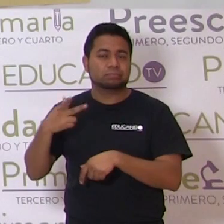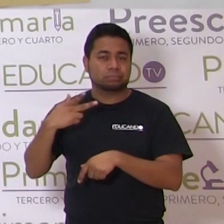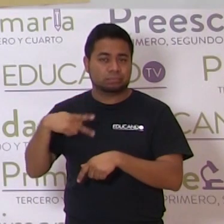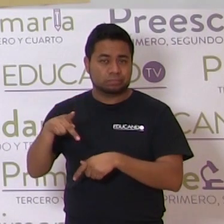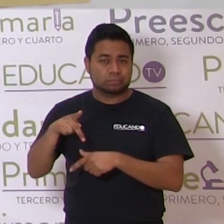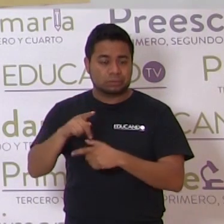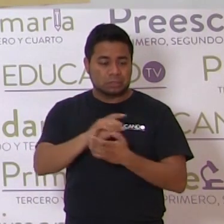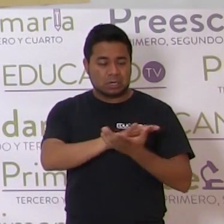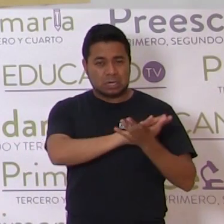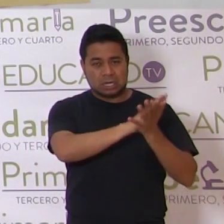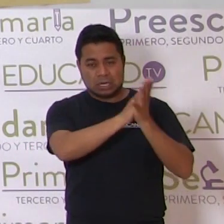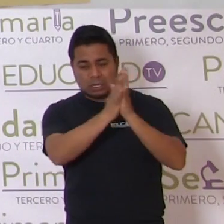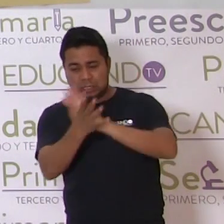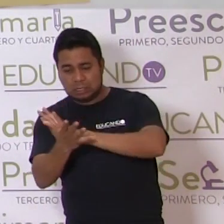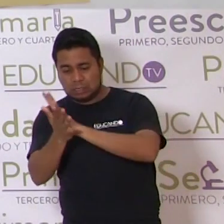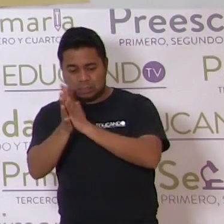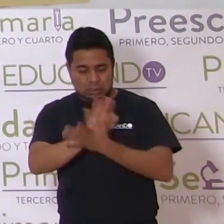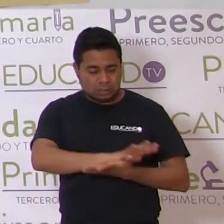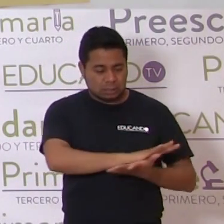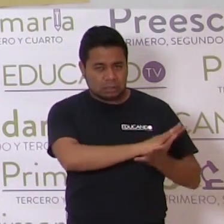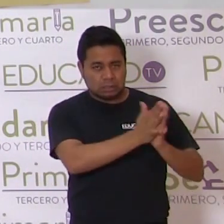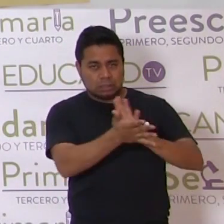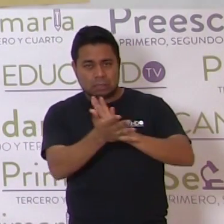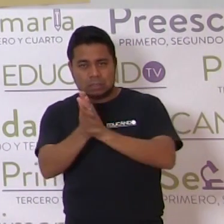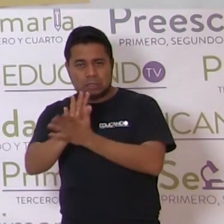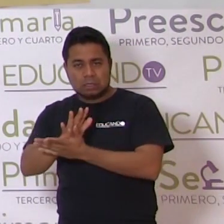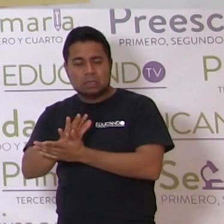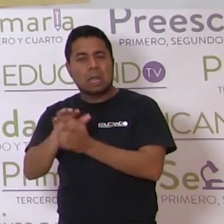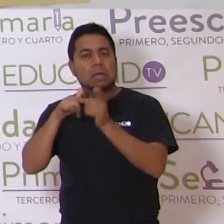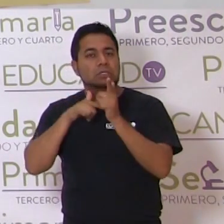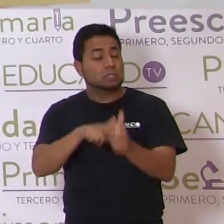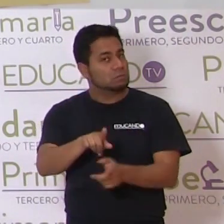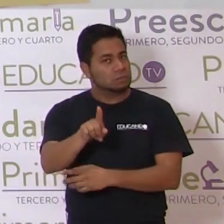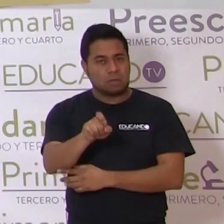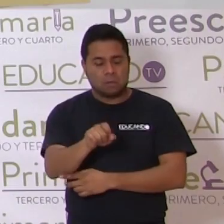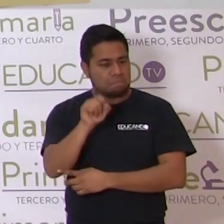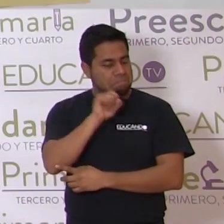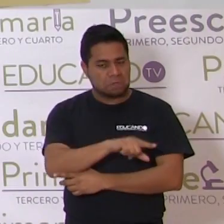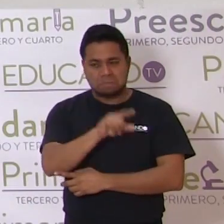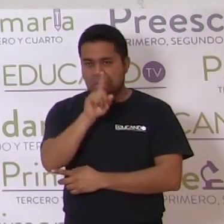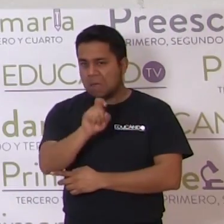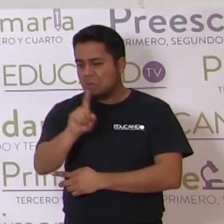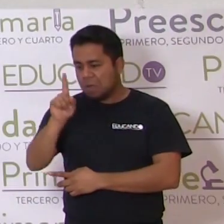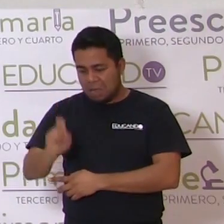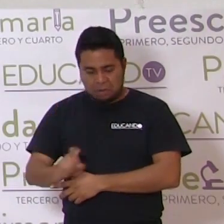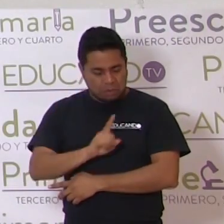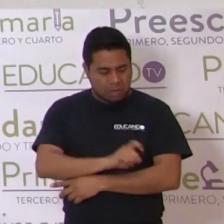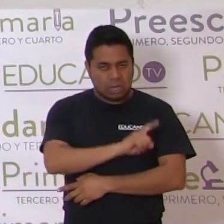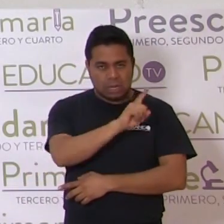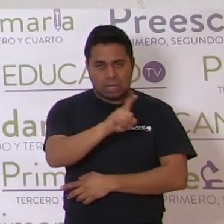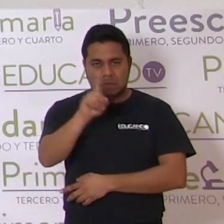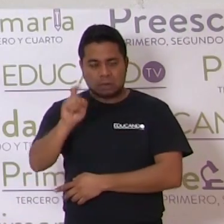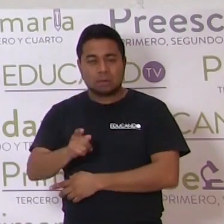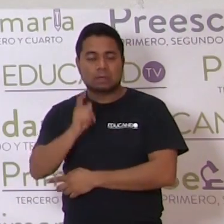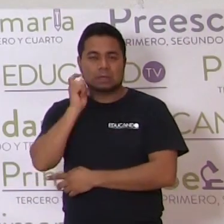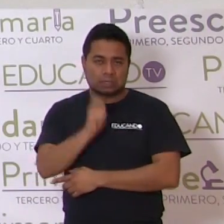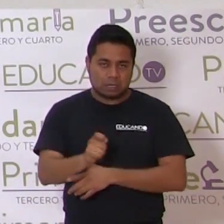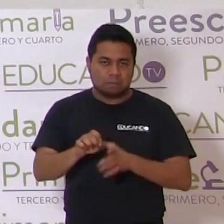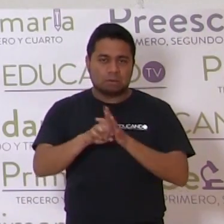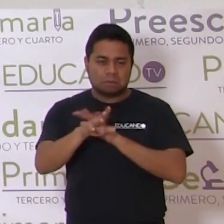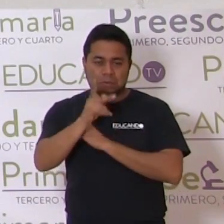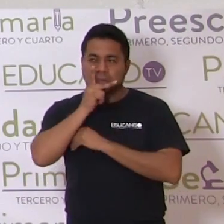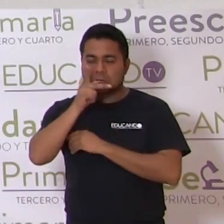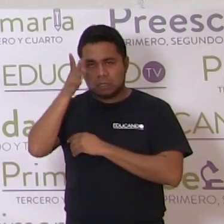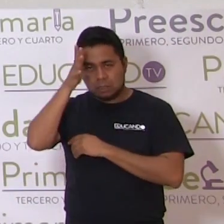todos estos cambios, el agua sigue siendo agua. Bien, entonces aquí nos damos cuenta que el marco